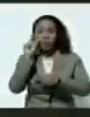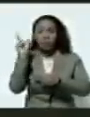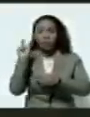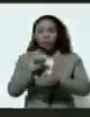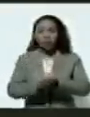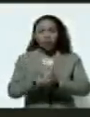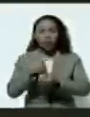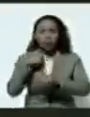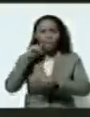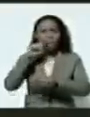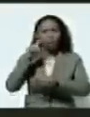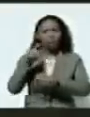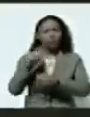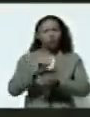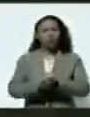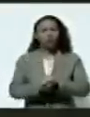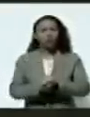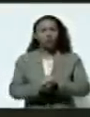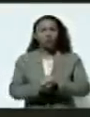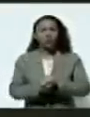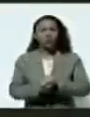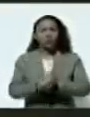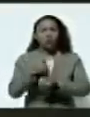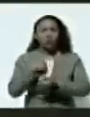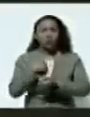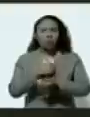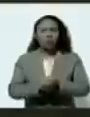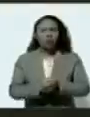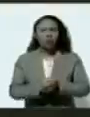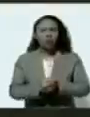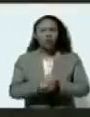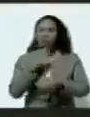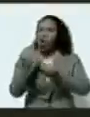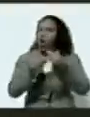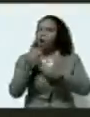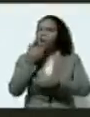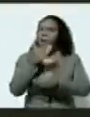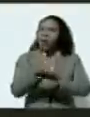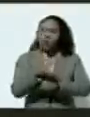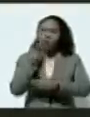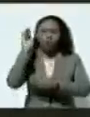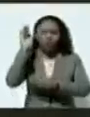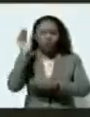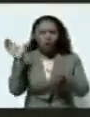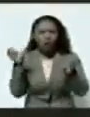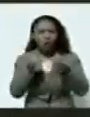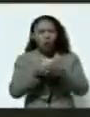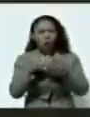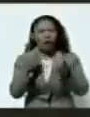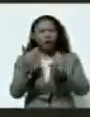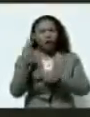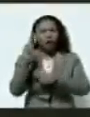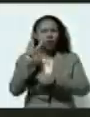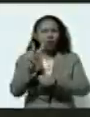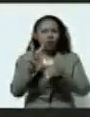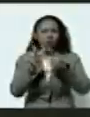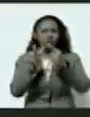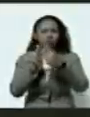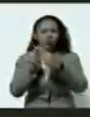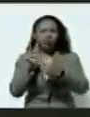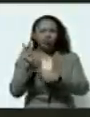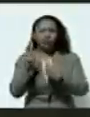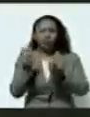Yo me pregunto, Eligio, ¿cómo será la próxima reunión entre Quiñones y Jimmy Story?